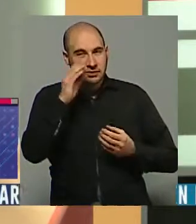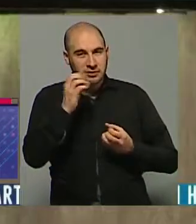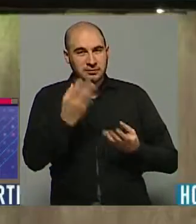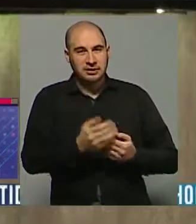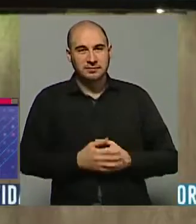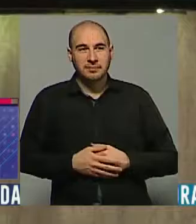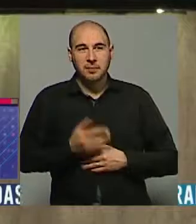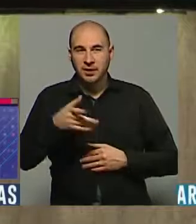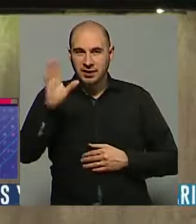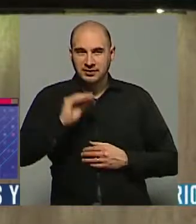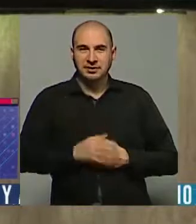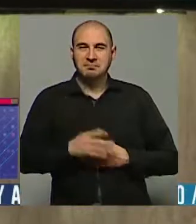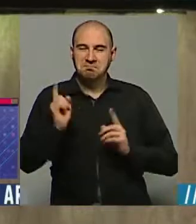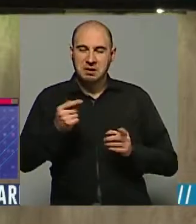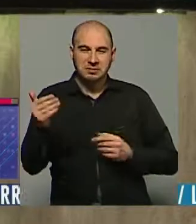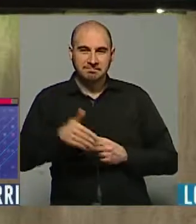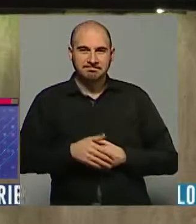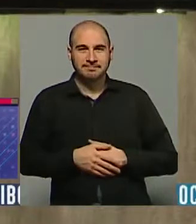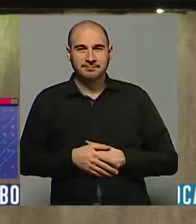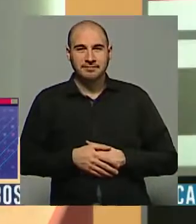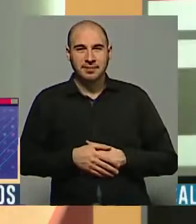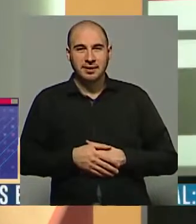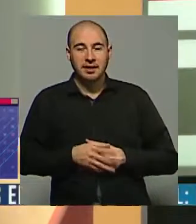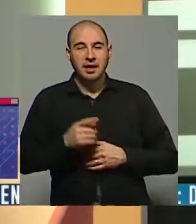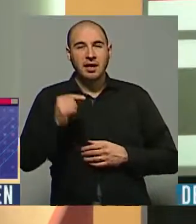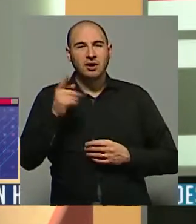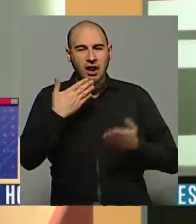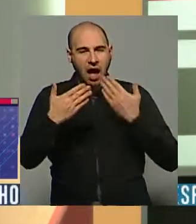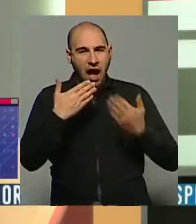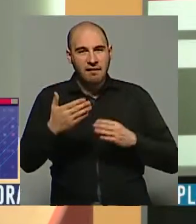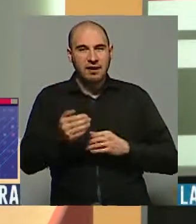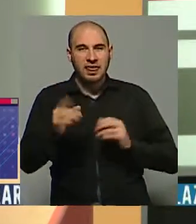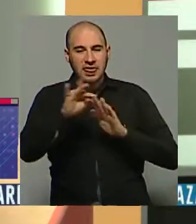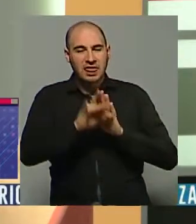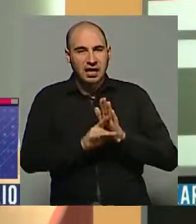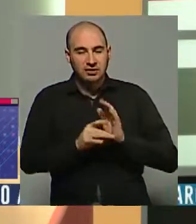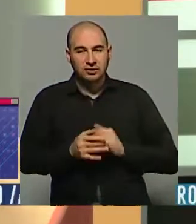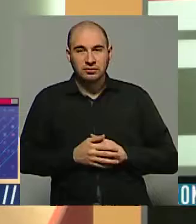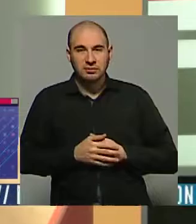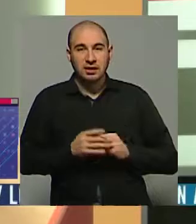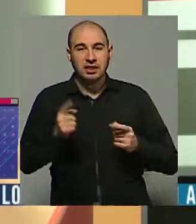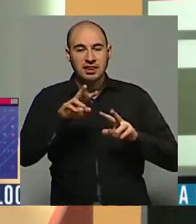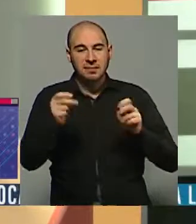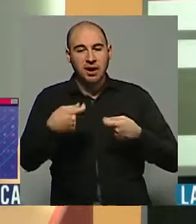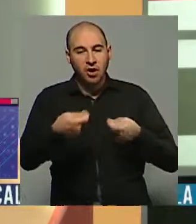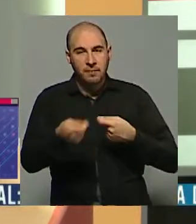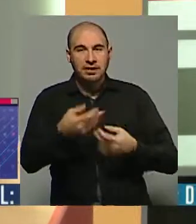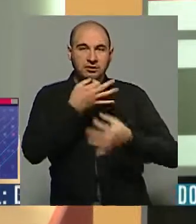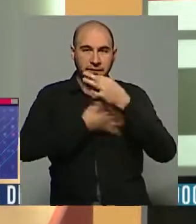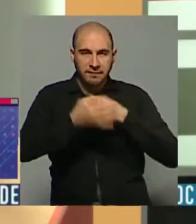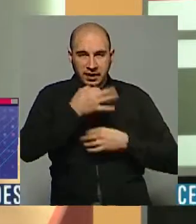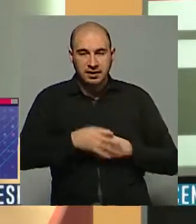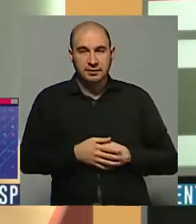estás? Muy buenas noches, un placer como siempre. Bueno, hablábamos de estos datos del comercio, de las